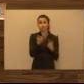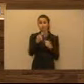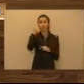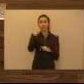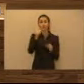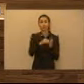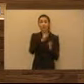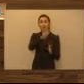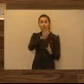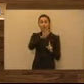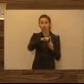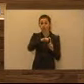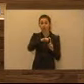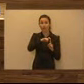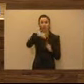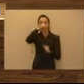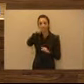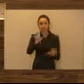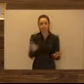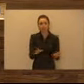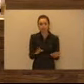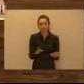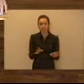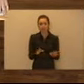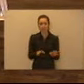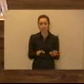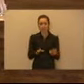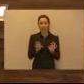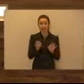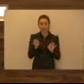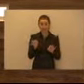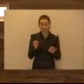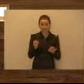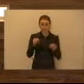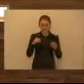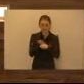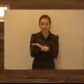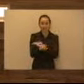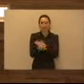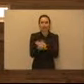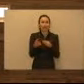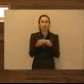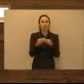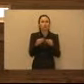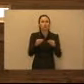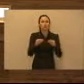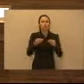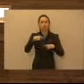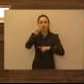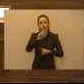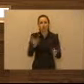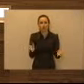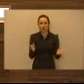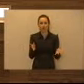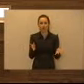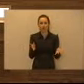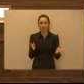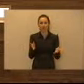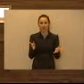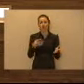tenía conocimiento de esta accesibilidad. Los usuarios no podían saber